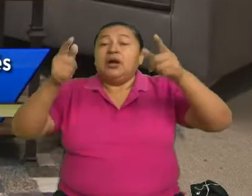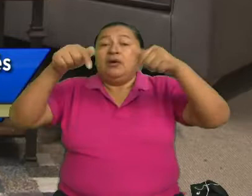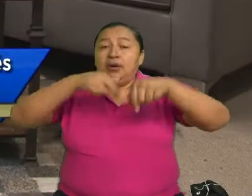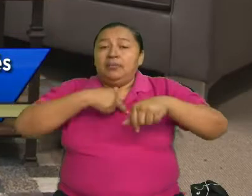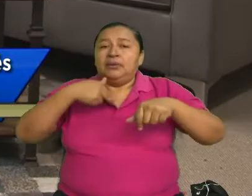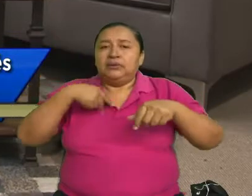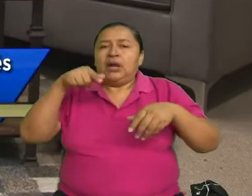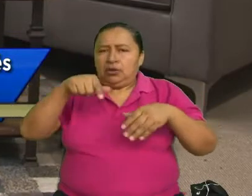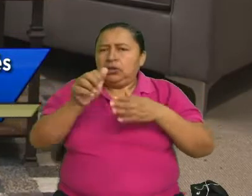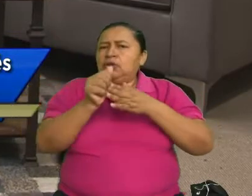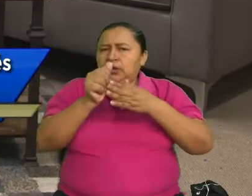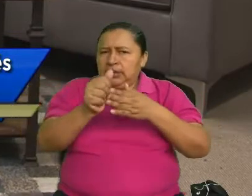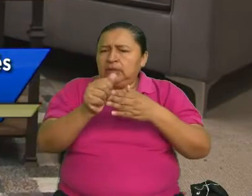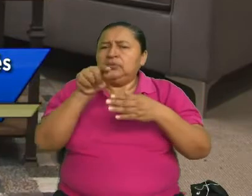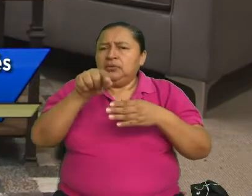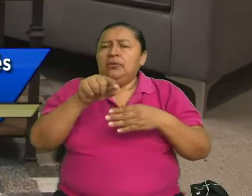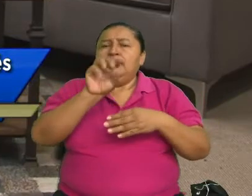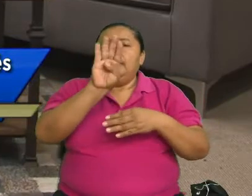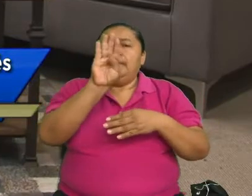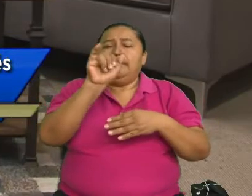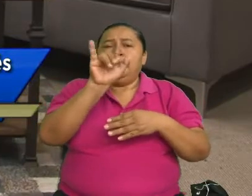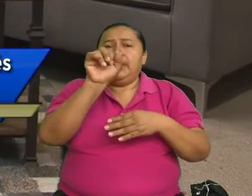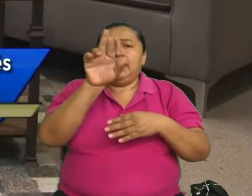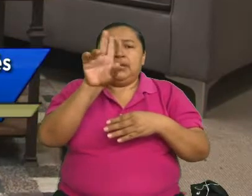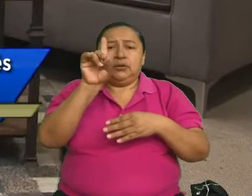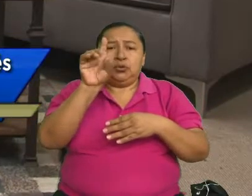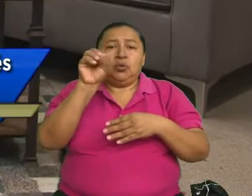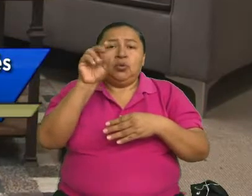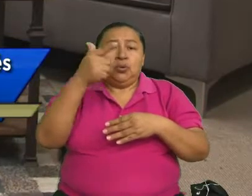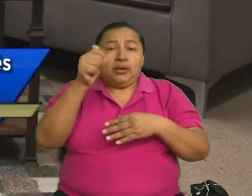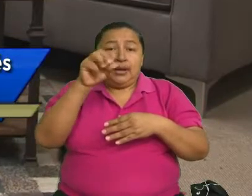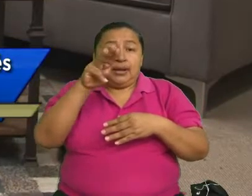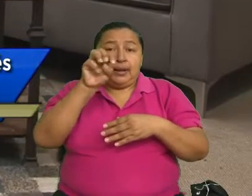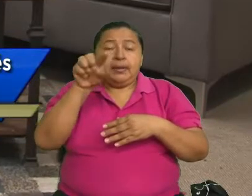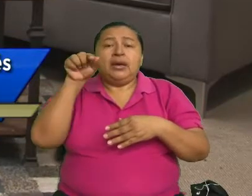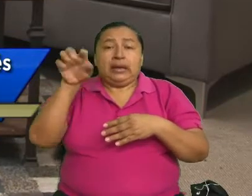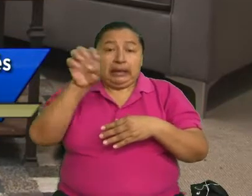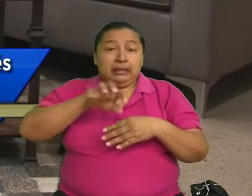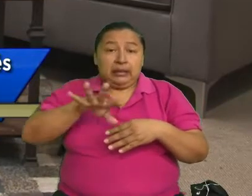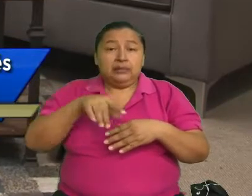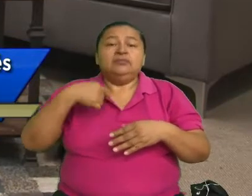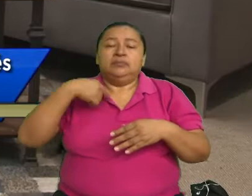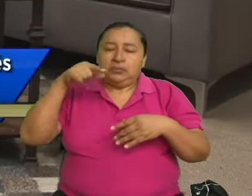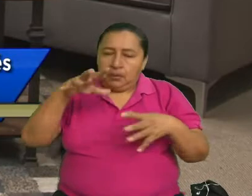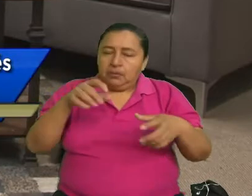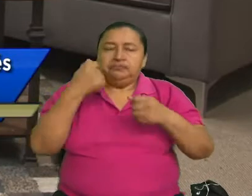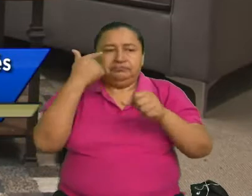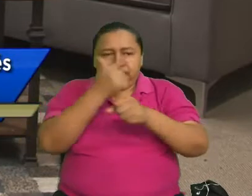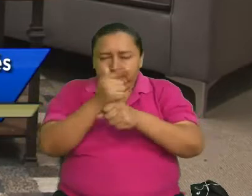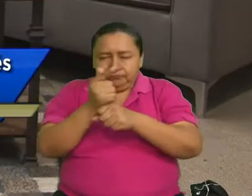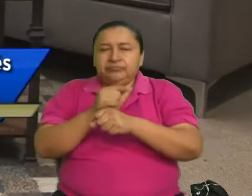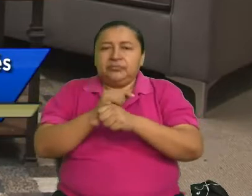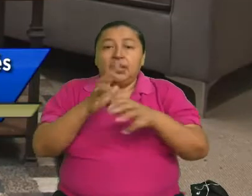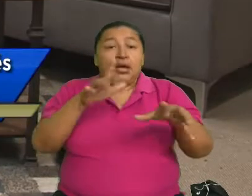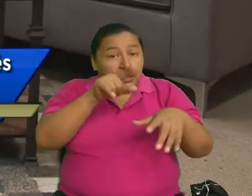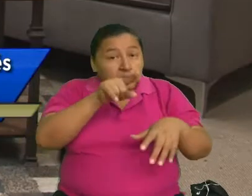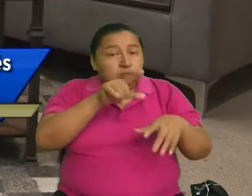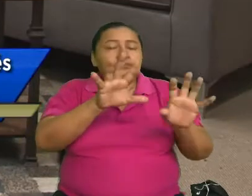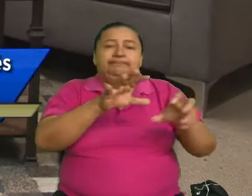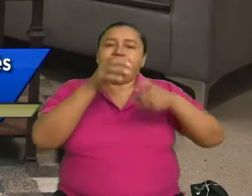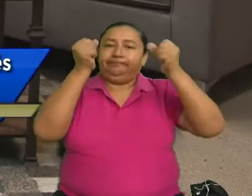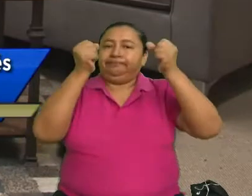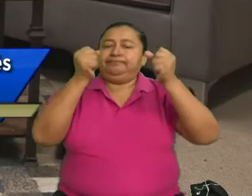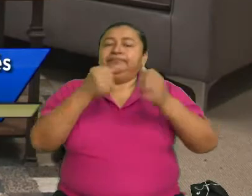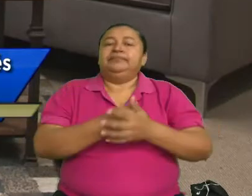haciendo el guioncito con Bayardo Gámez allá en Estelí. ¿Sí, sí? Y lo vamos a grabar. Eso es un rescate único. Ahora,